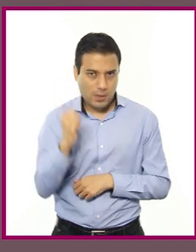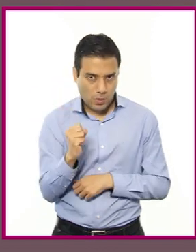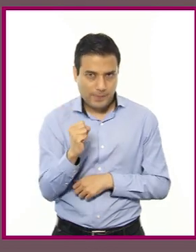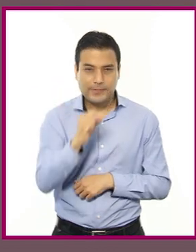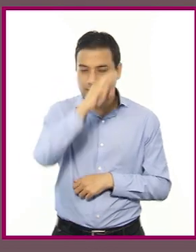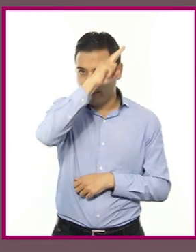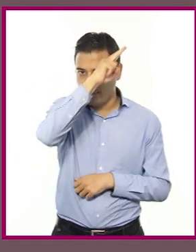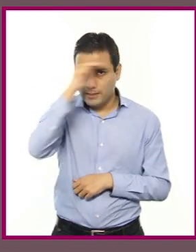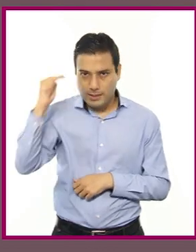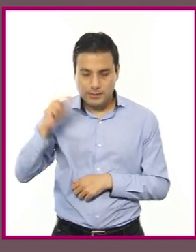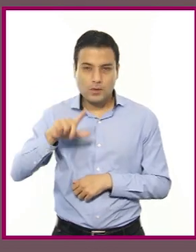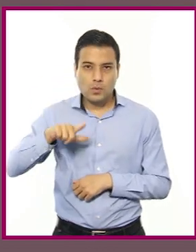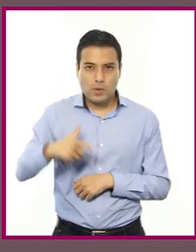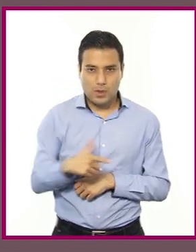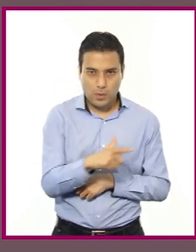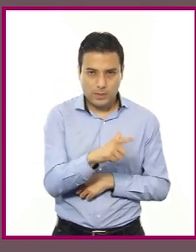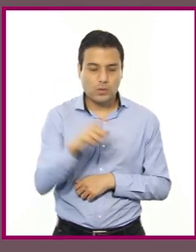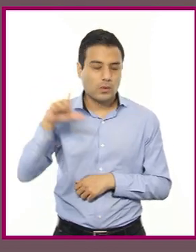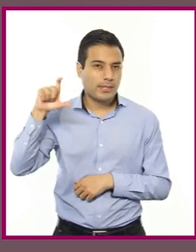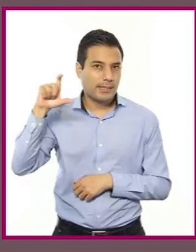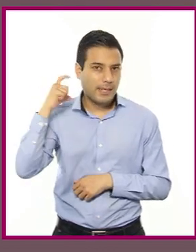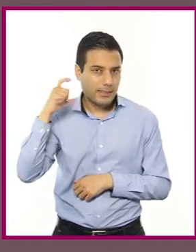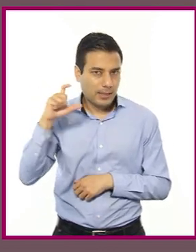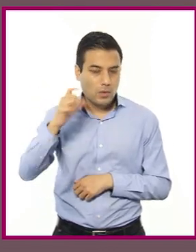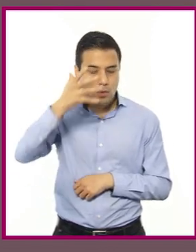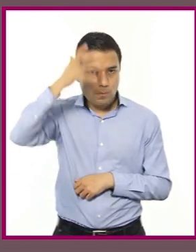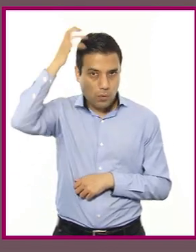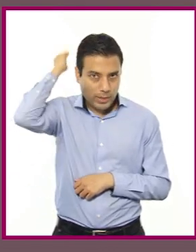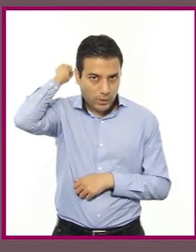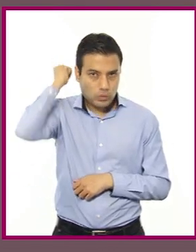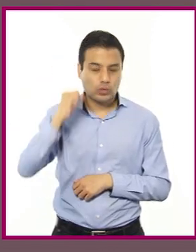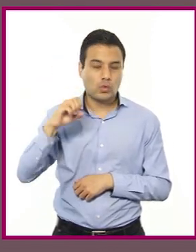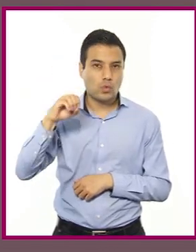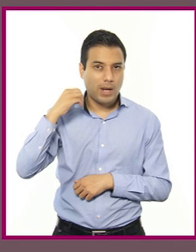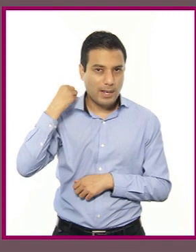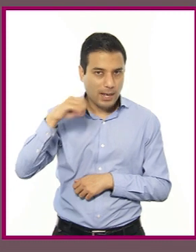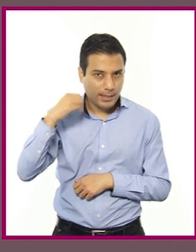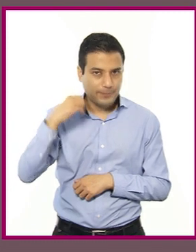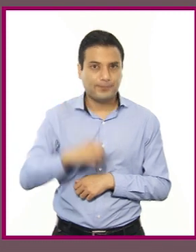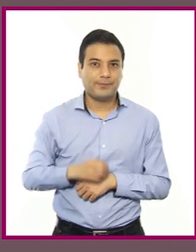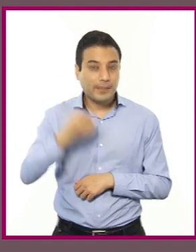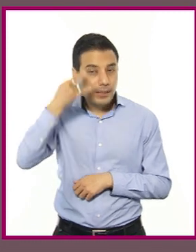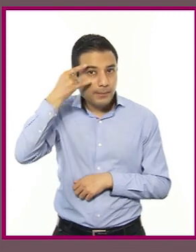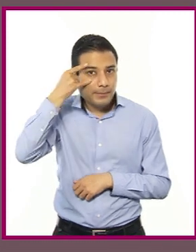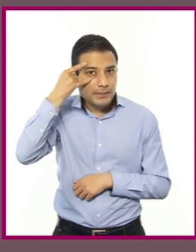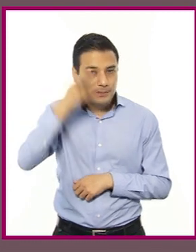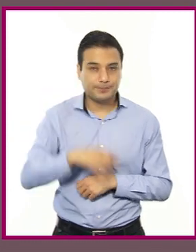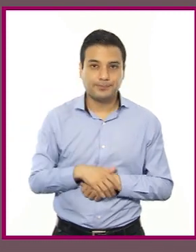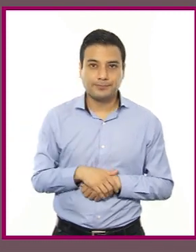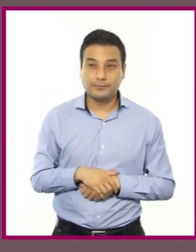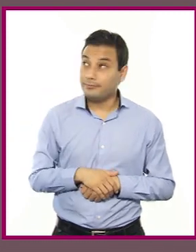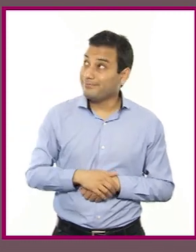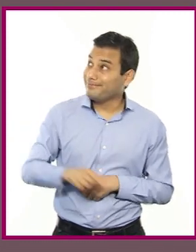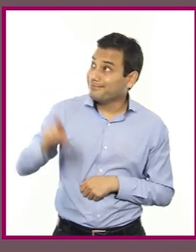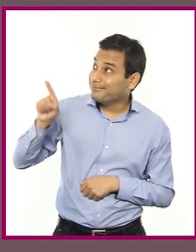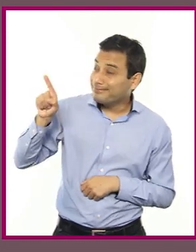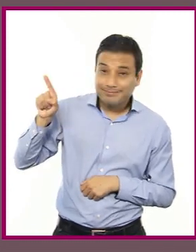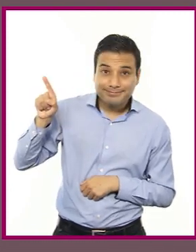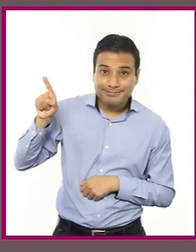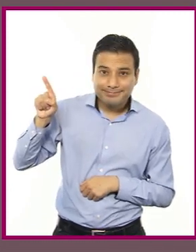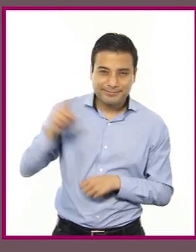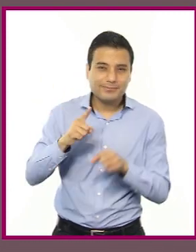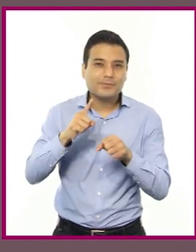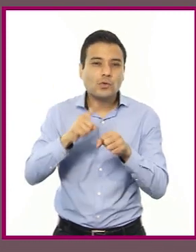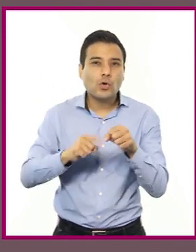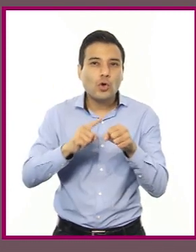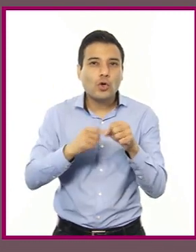Nayarit, Guanajuato, Querétaro, Morelos, Oaxaca y Campeche. En el mapa están resaltados